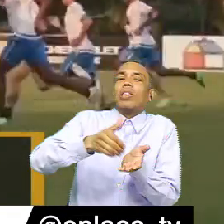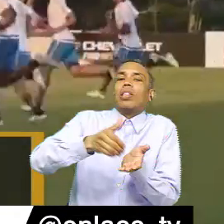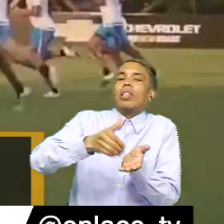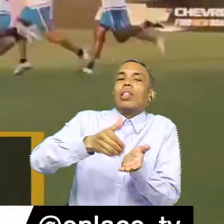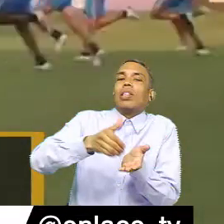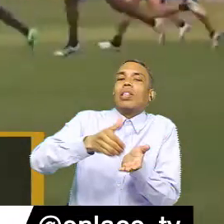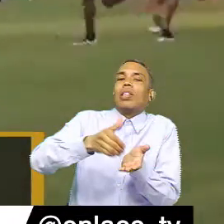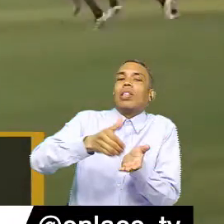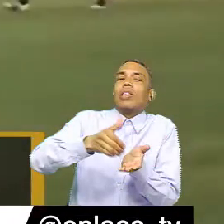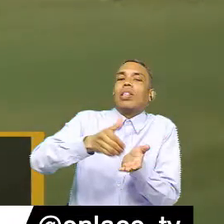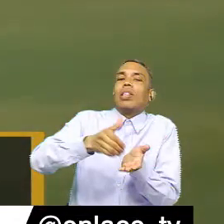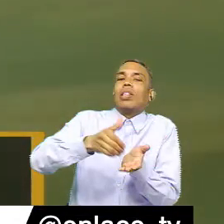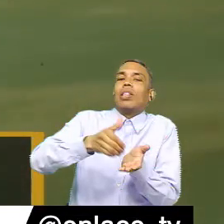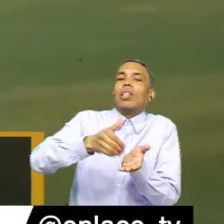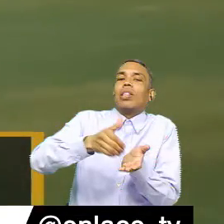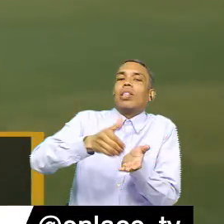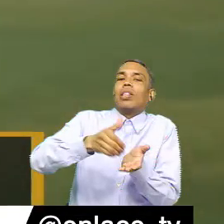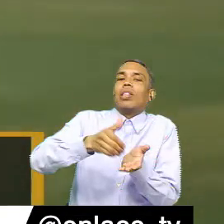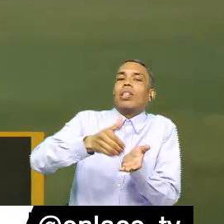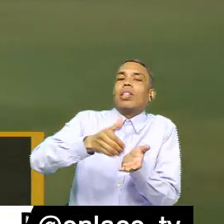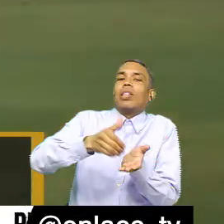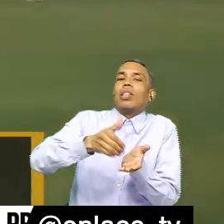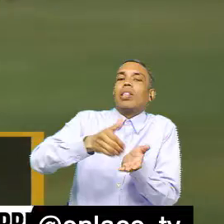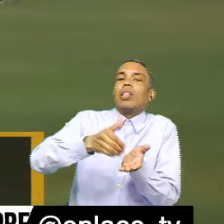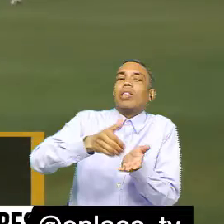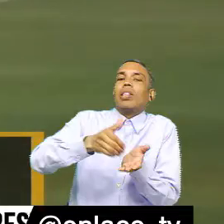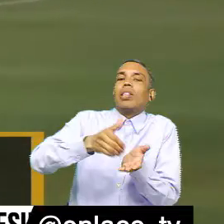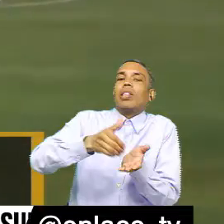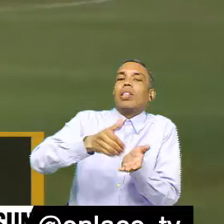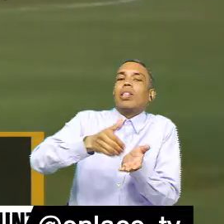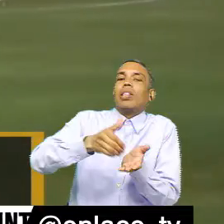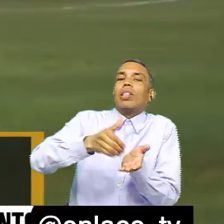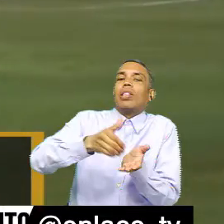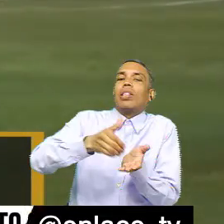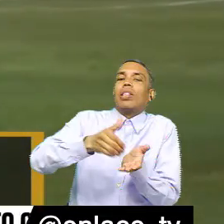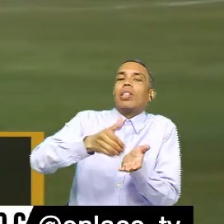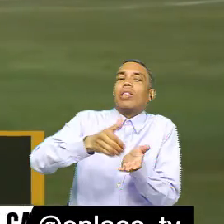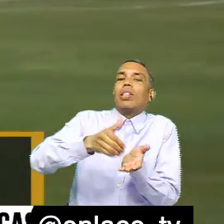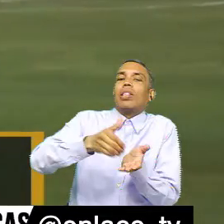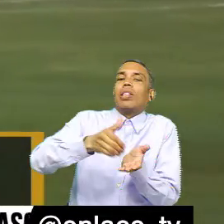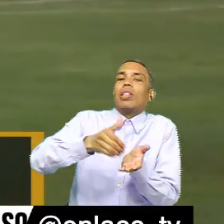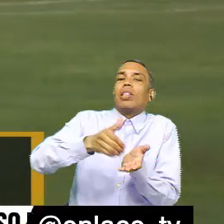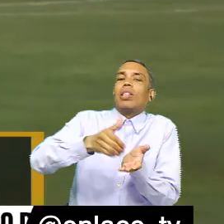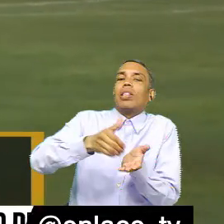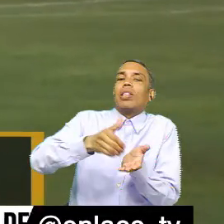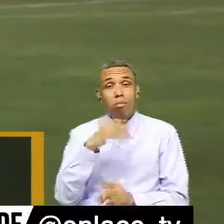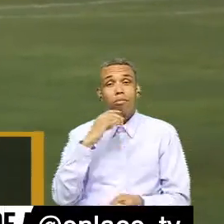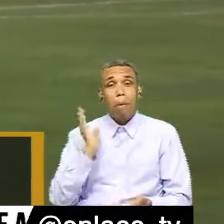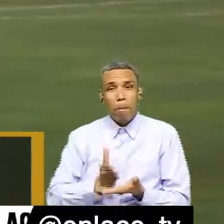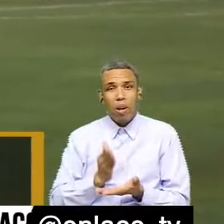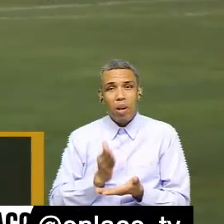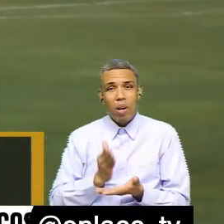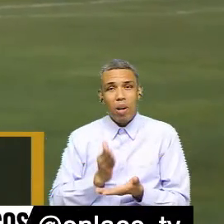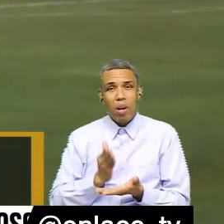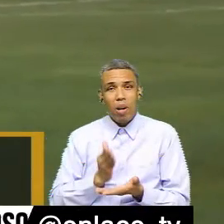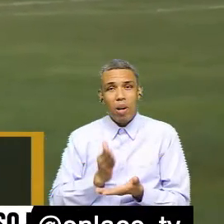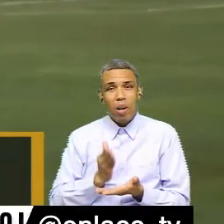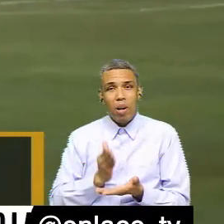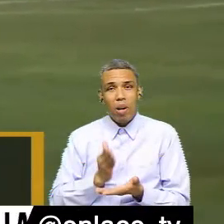fue una noticia excelente para todos todavía no tenemos el equipo y no tenemos el